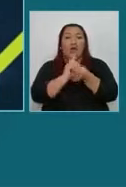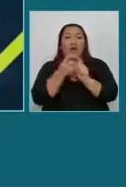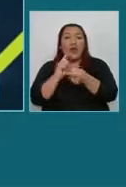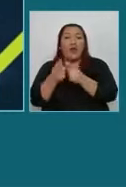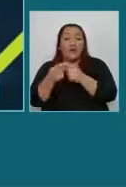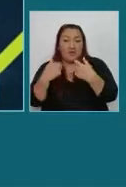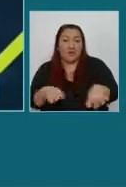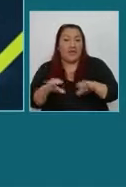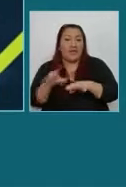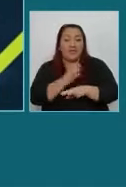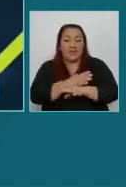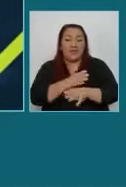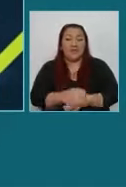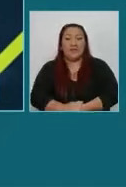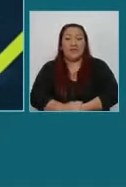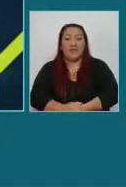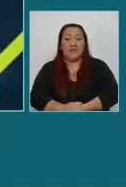vienen en el INS.